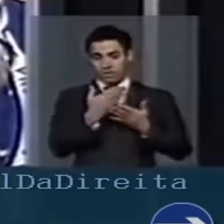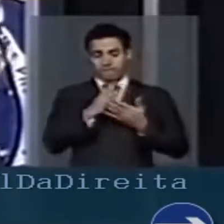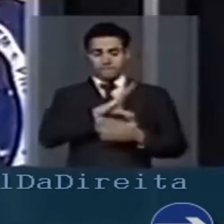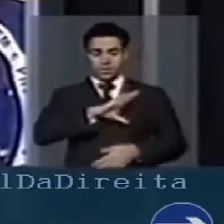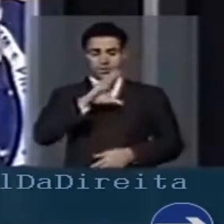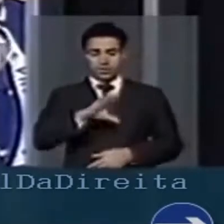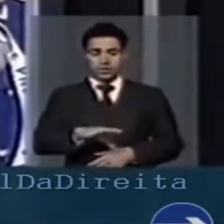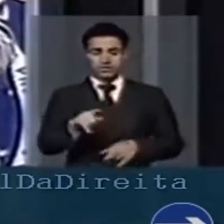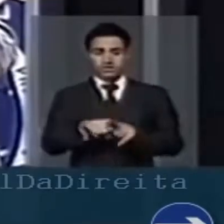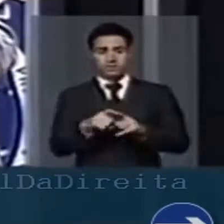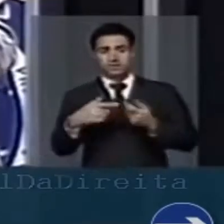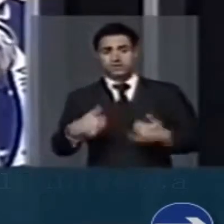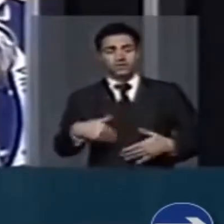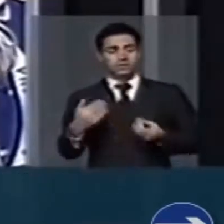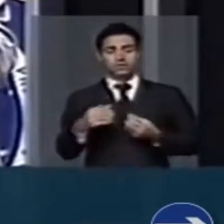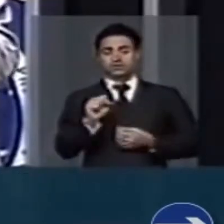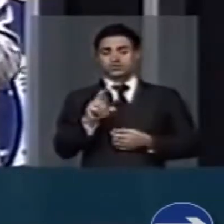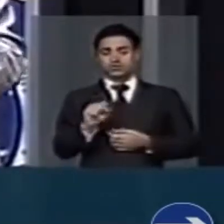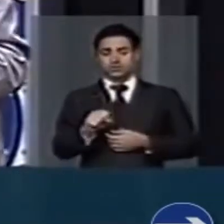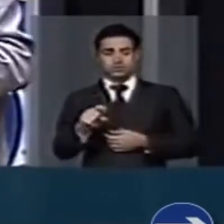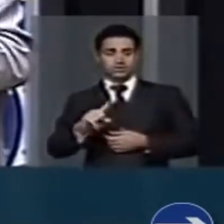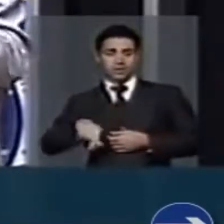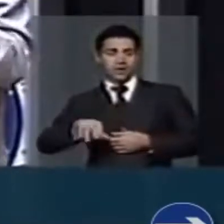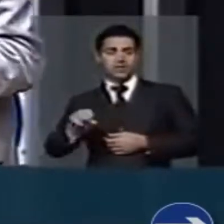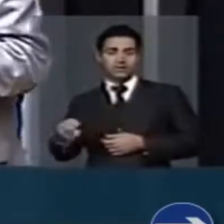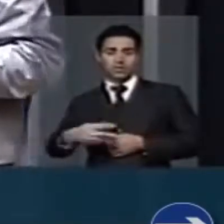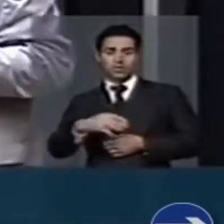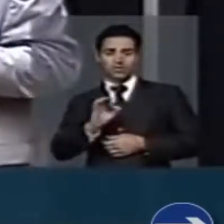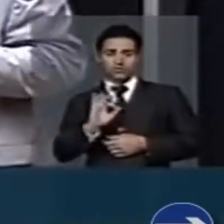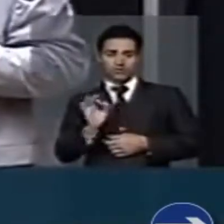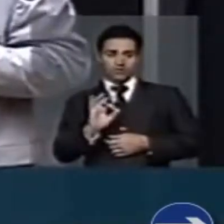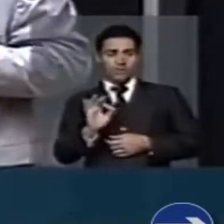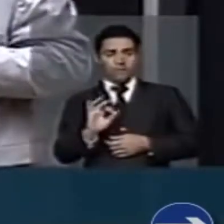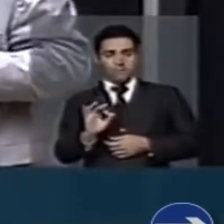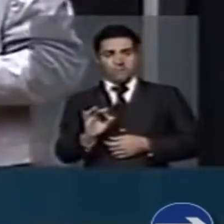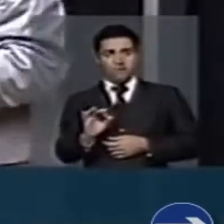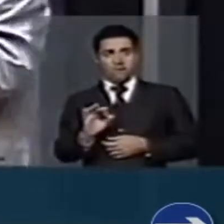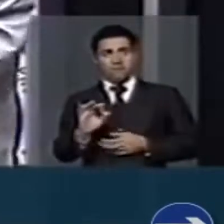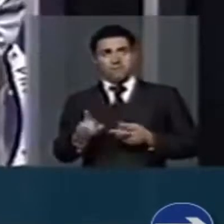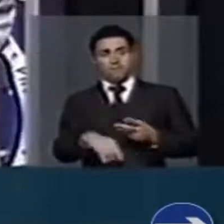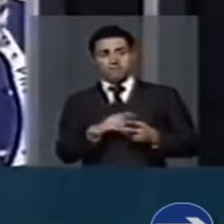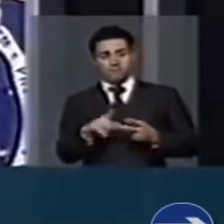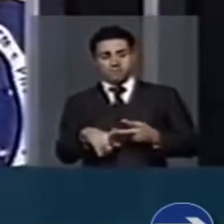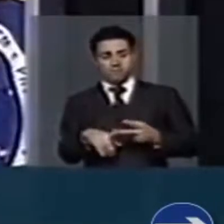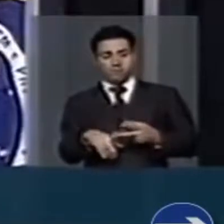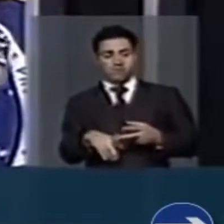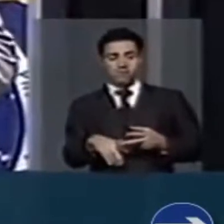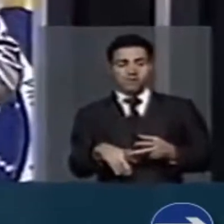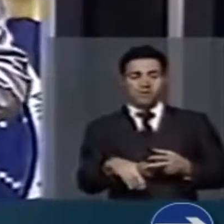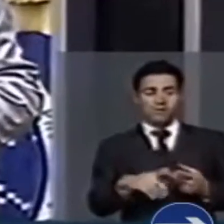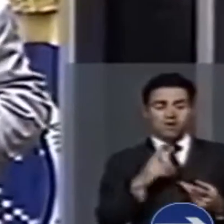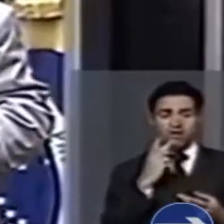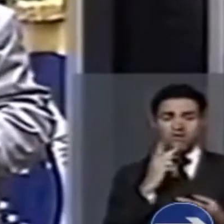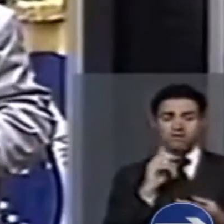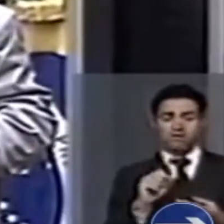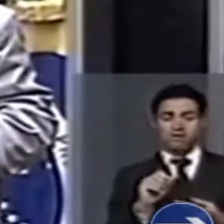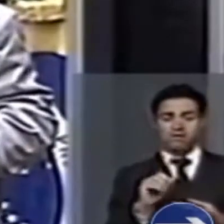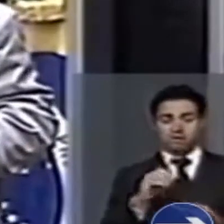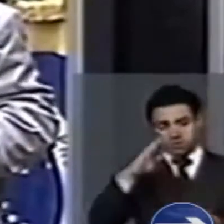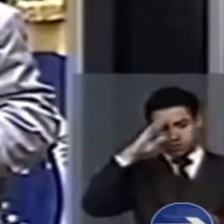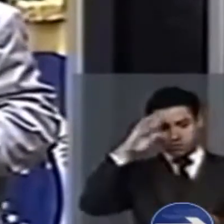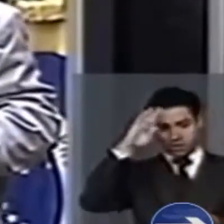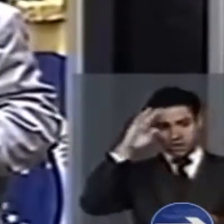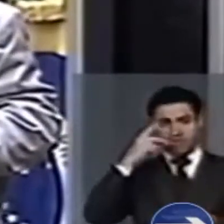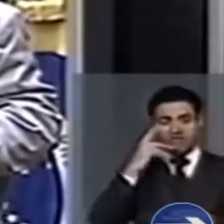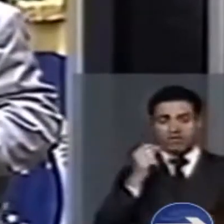SUS. No es cosa nueva para los cubanos. Y otra cosa, él fala que los cubanos no precisan